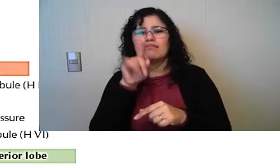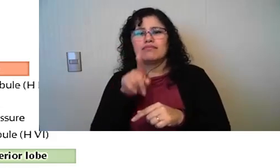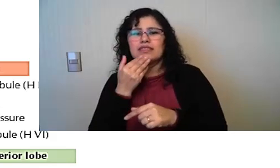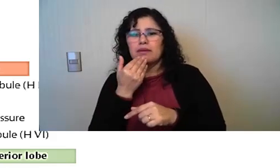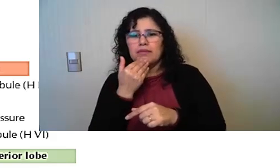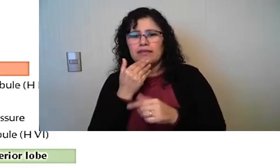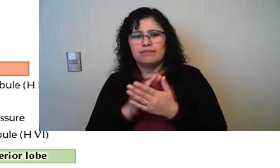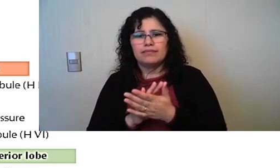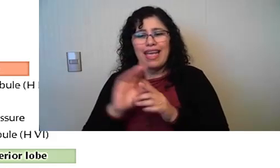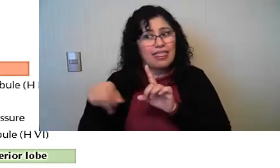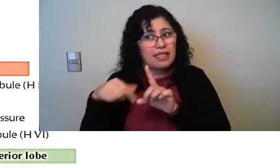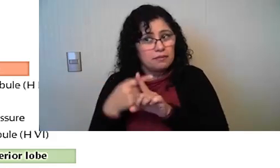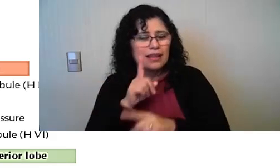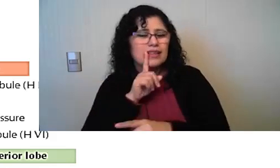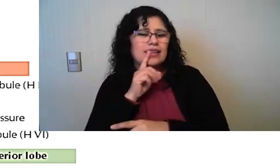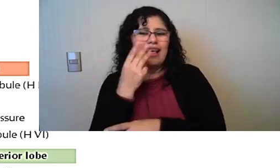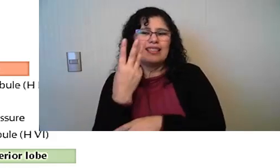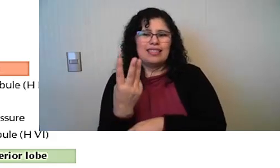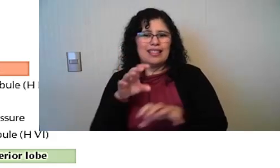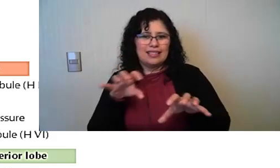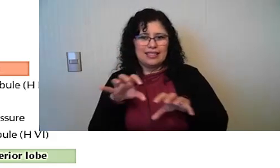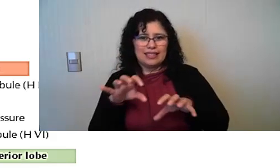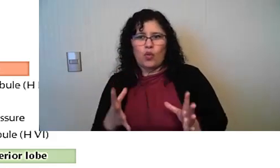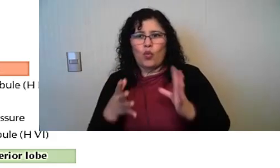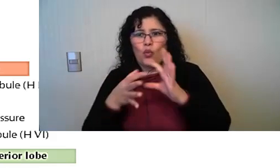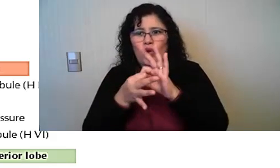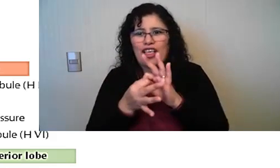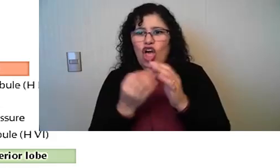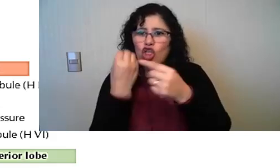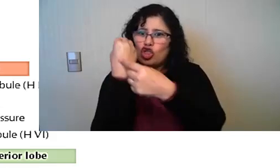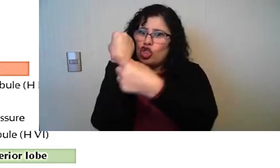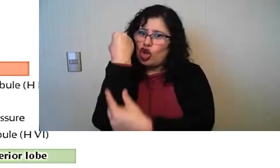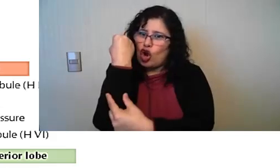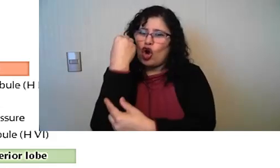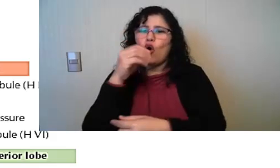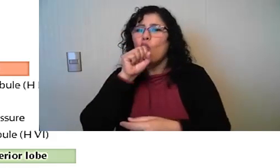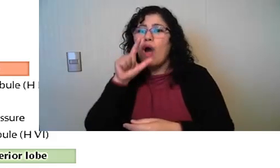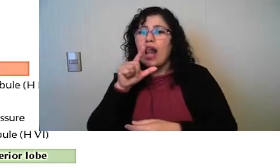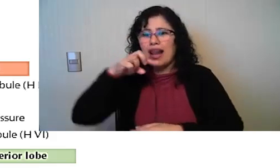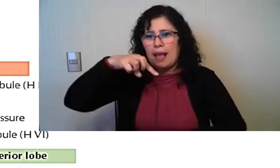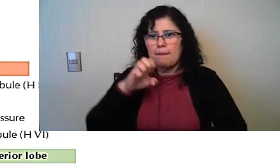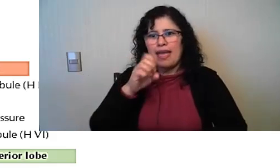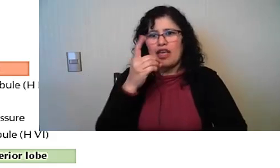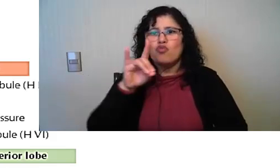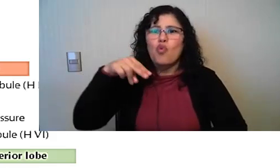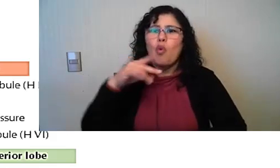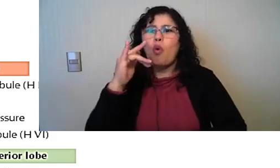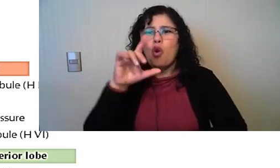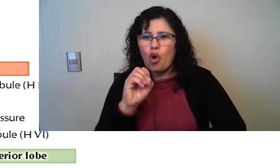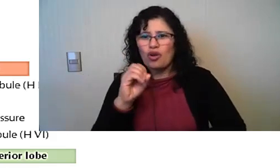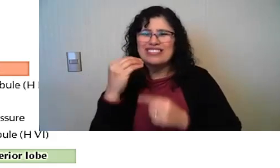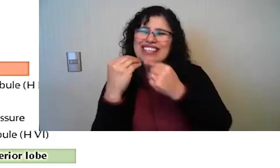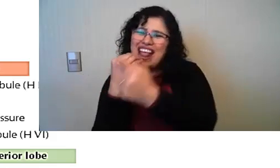tiene tres elementos de conexión con el tronco cefálico que son los pedúnculos cerebelosos.